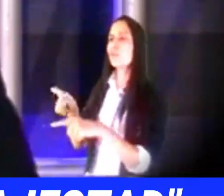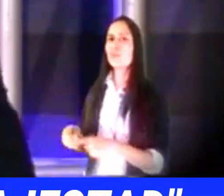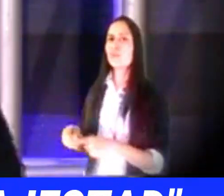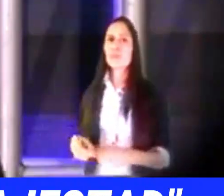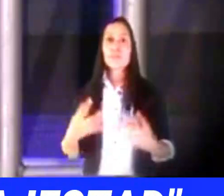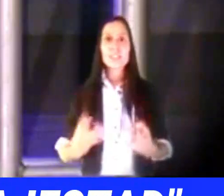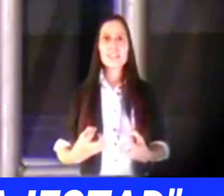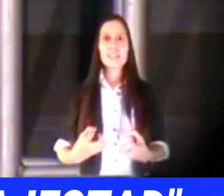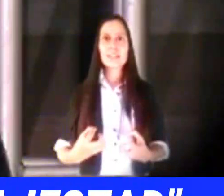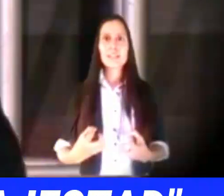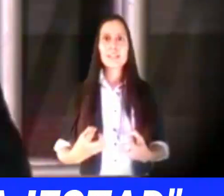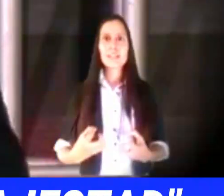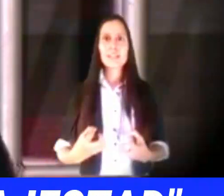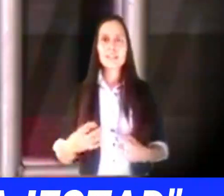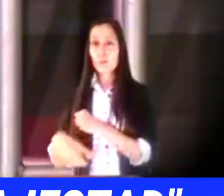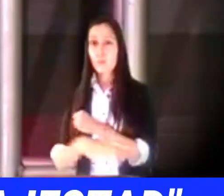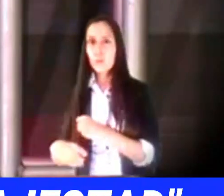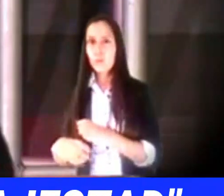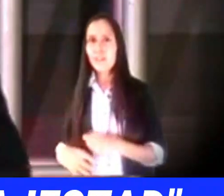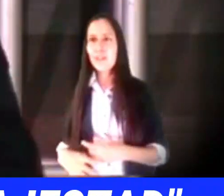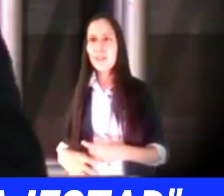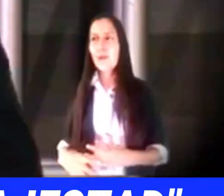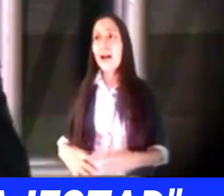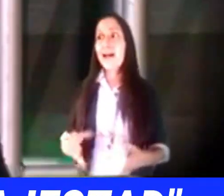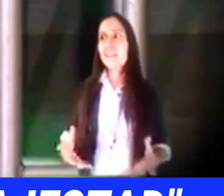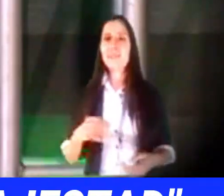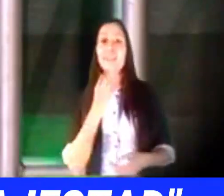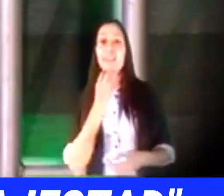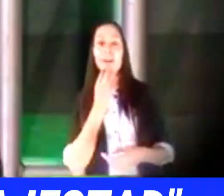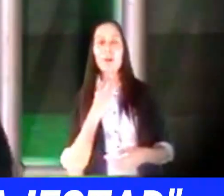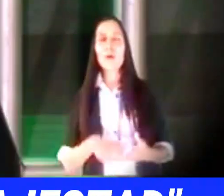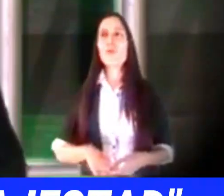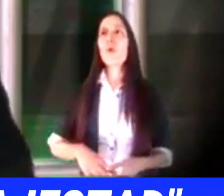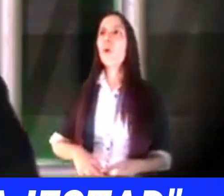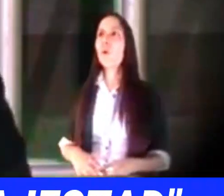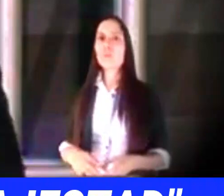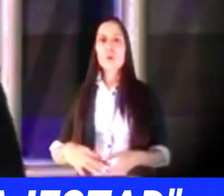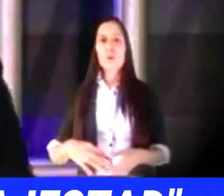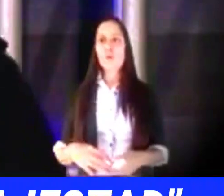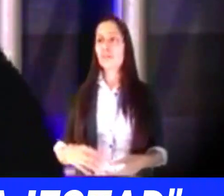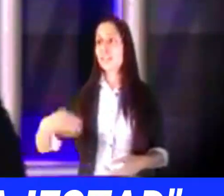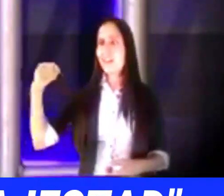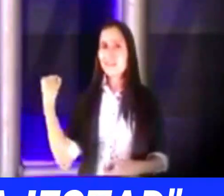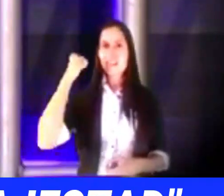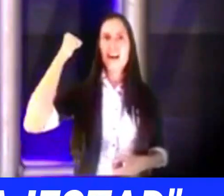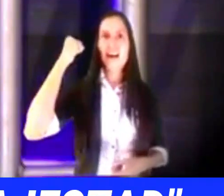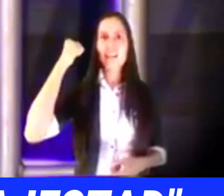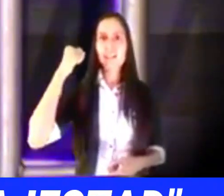quitarle ese premio, para quitarle ese título, para quitarle esa corona. Y ellos tienen que